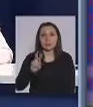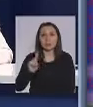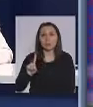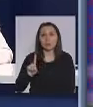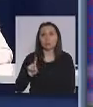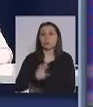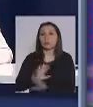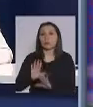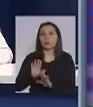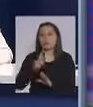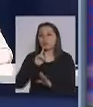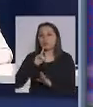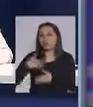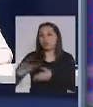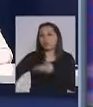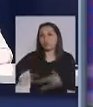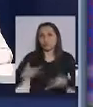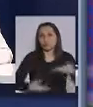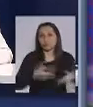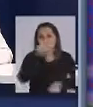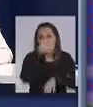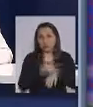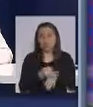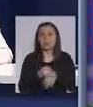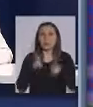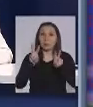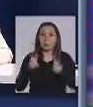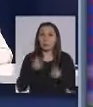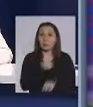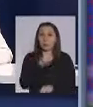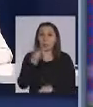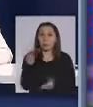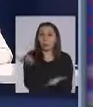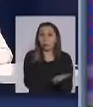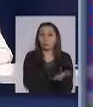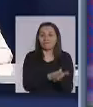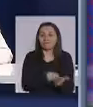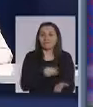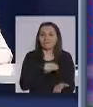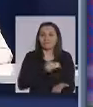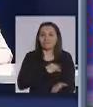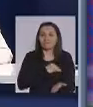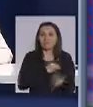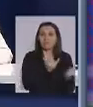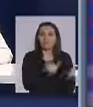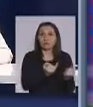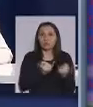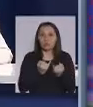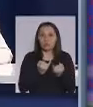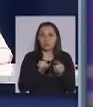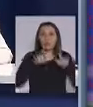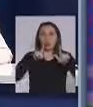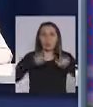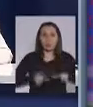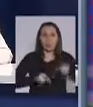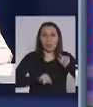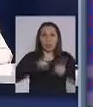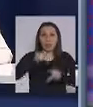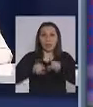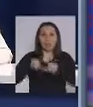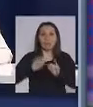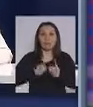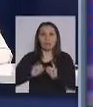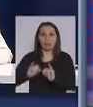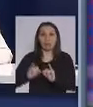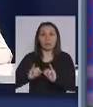15.621 se encuentran activas. En cuanto a los fallecimientos, queremos lamentar, de acuerdo a la información entregada por el Departamento de